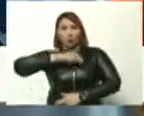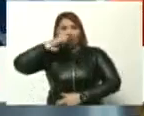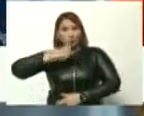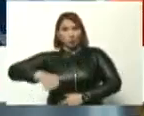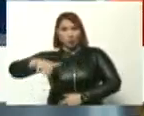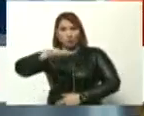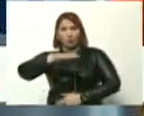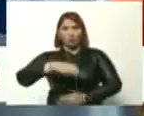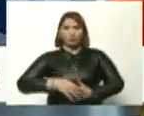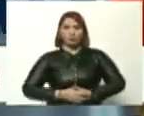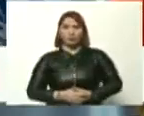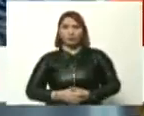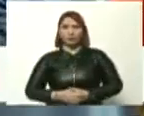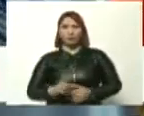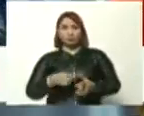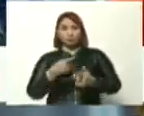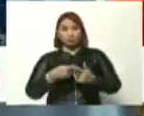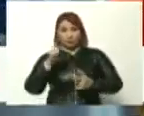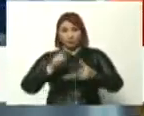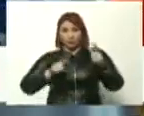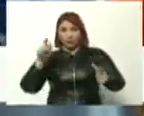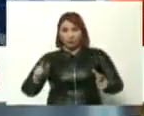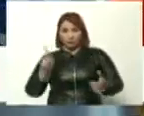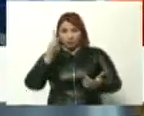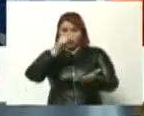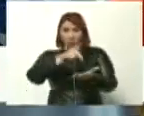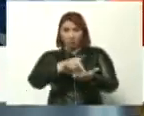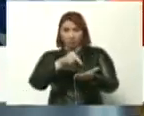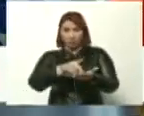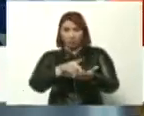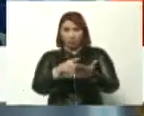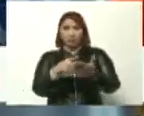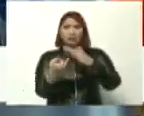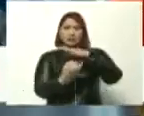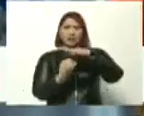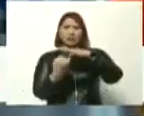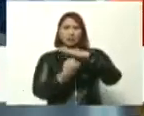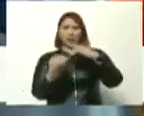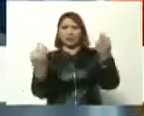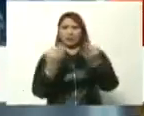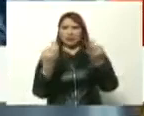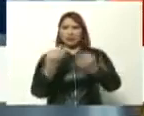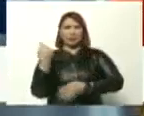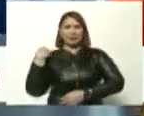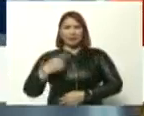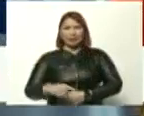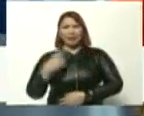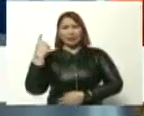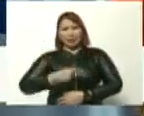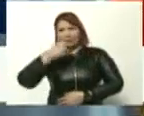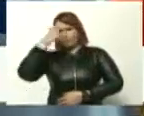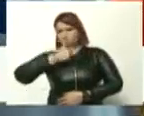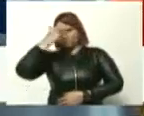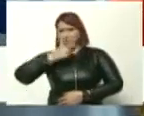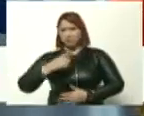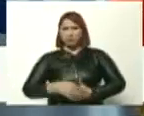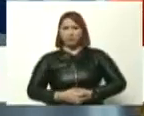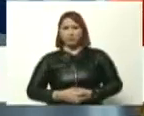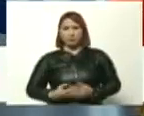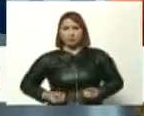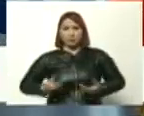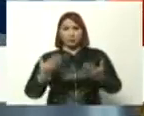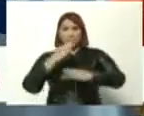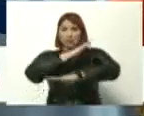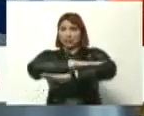tanto, la gente que acude a nuestras instalaciones tiene que tener la certeza de que va a recibir un